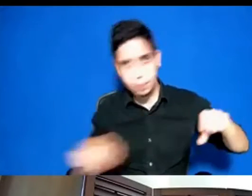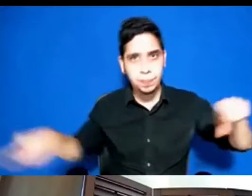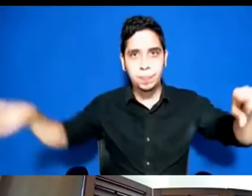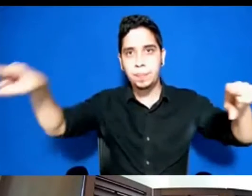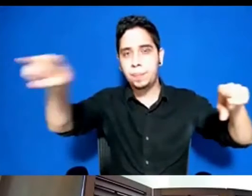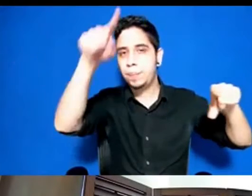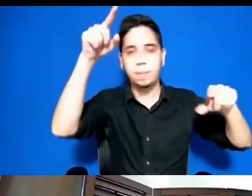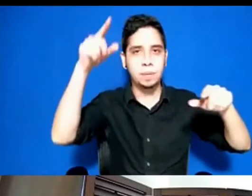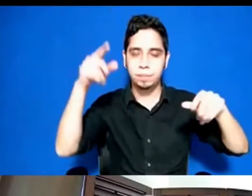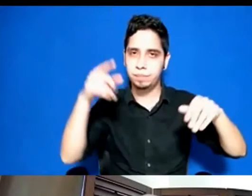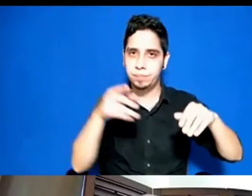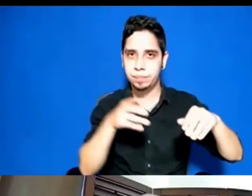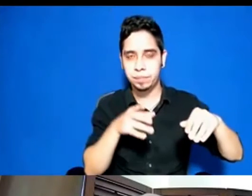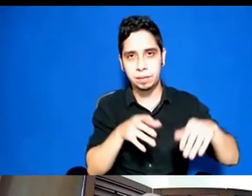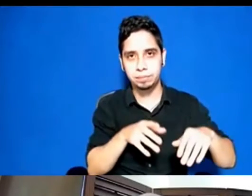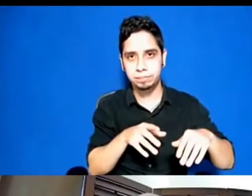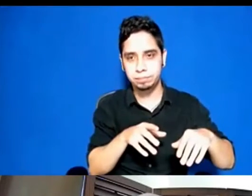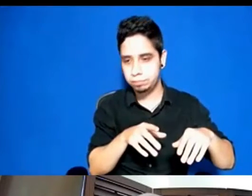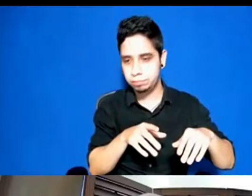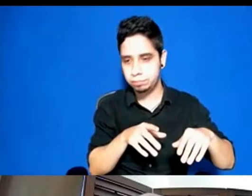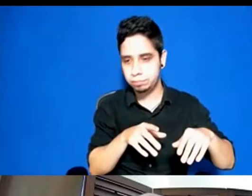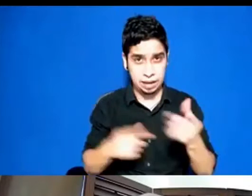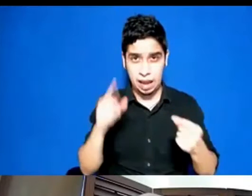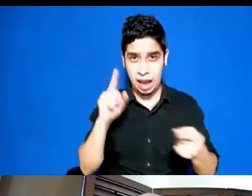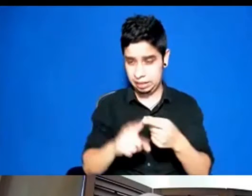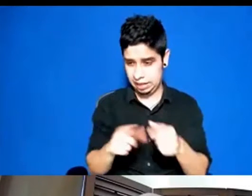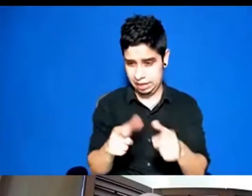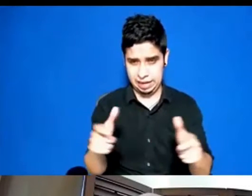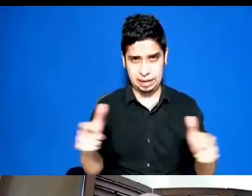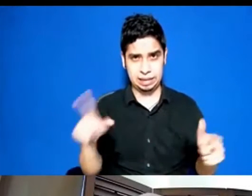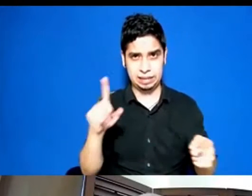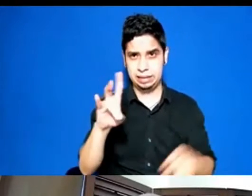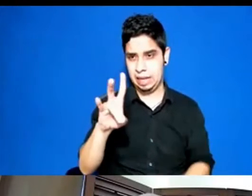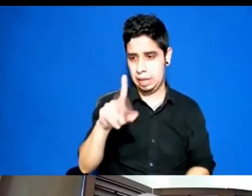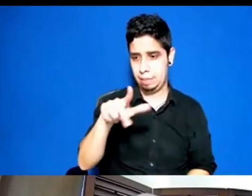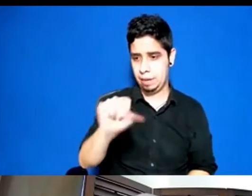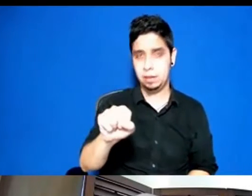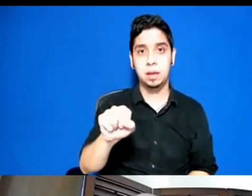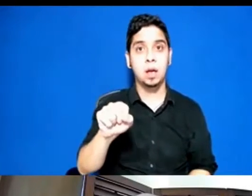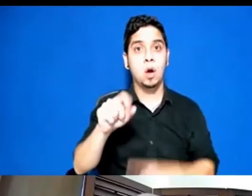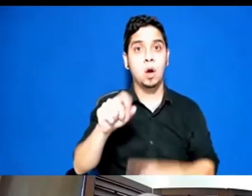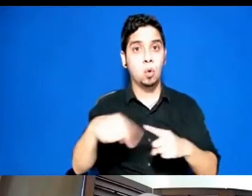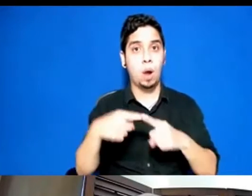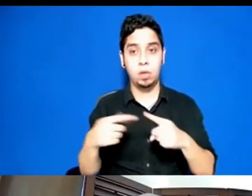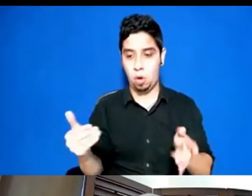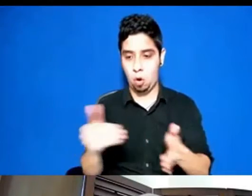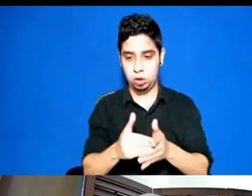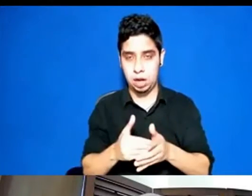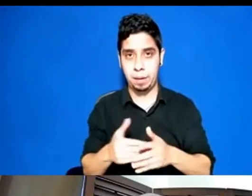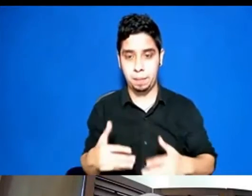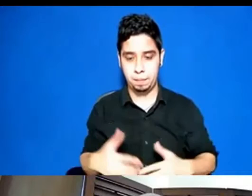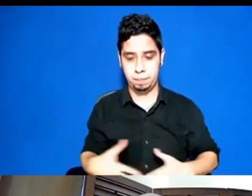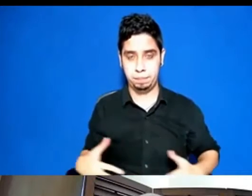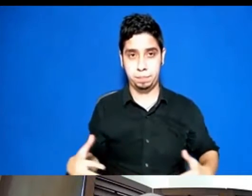6 pies y medio, y se le activa. Y dice, tengo que regresar a la playa donde yo nací, y